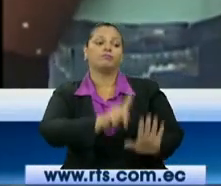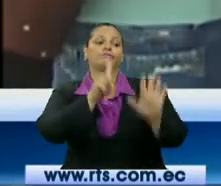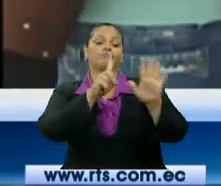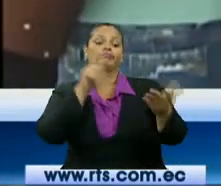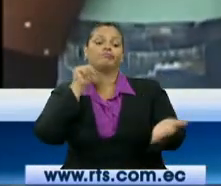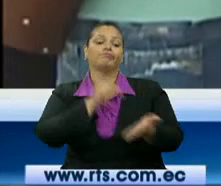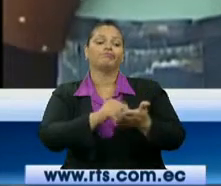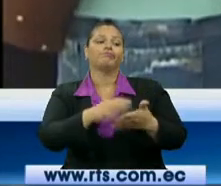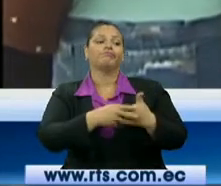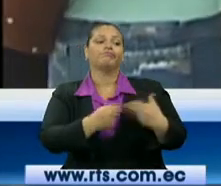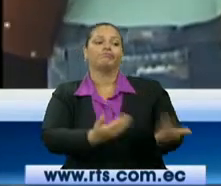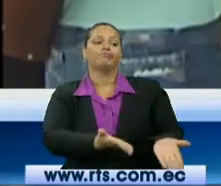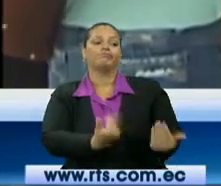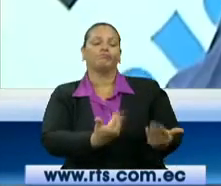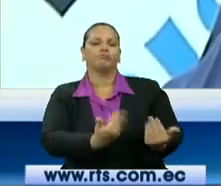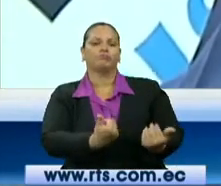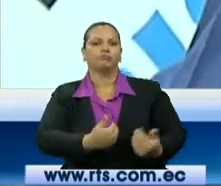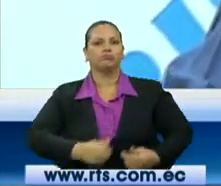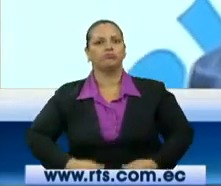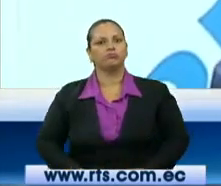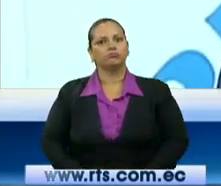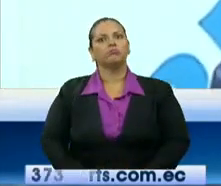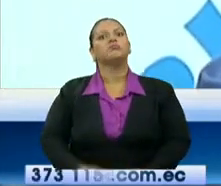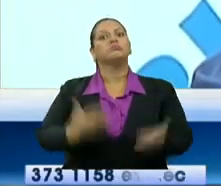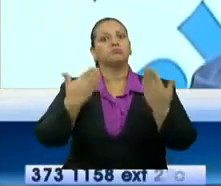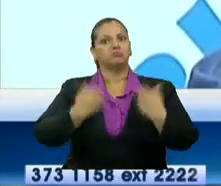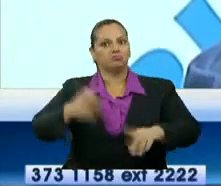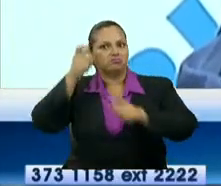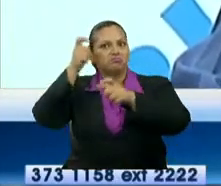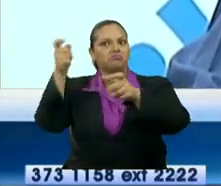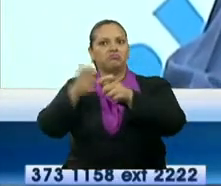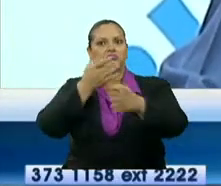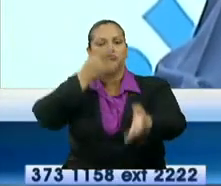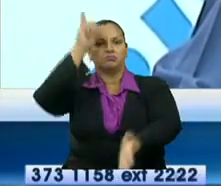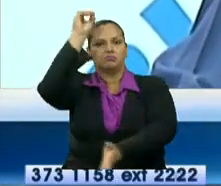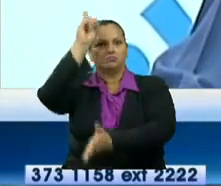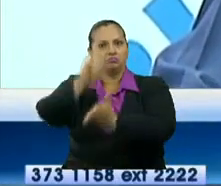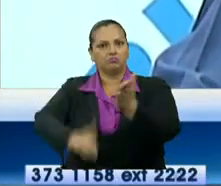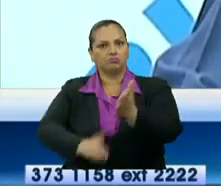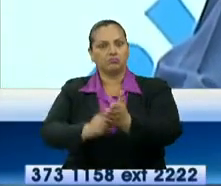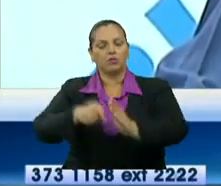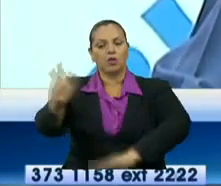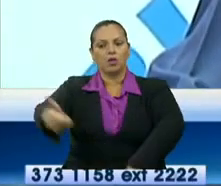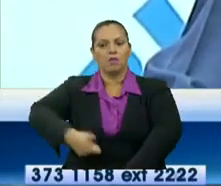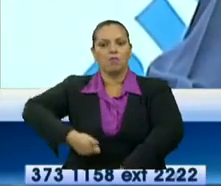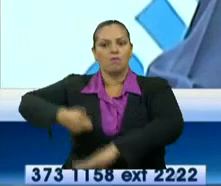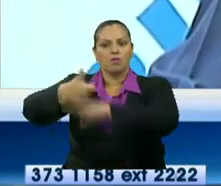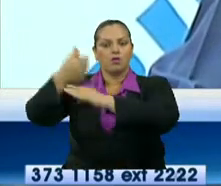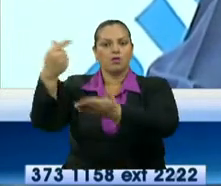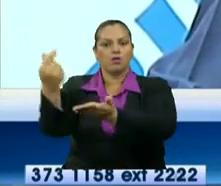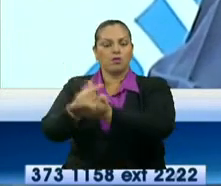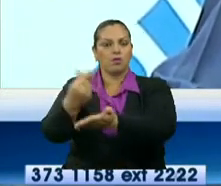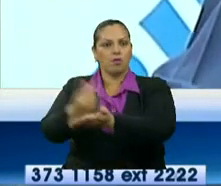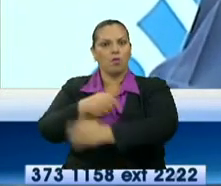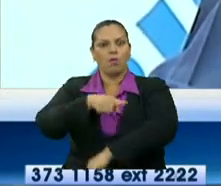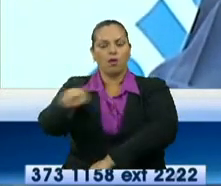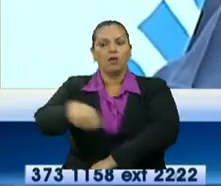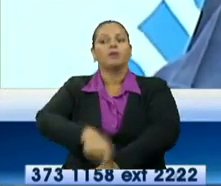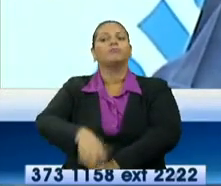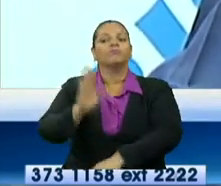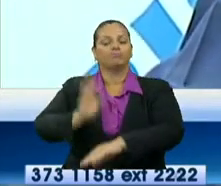ese documento se nombra al intendente de policía del guayas como presunto titular del ilícito lo que